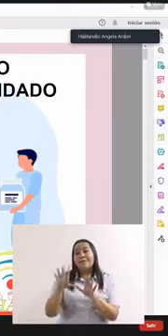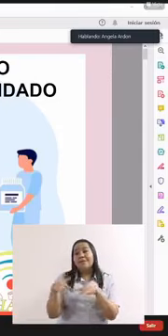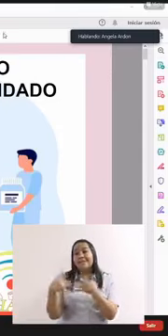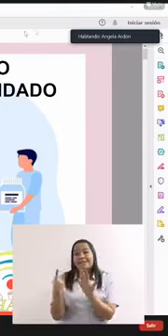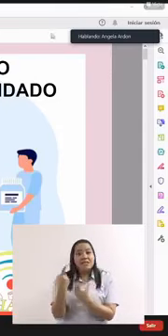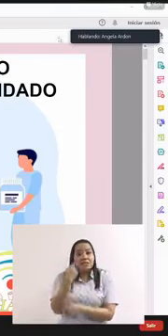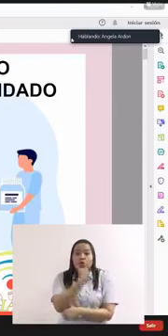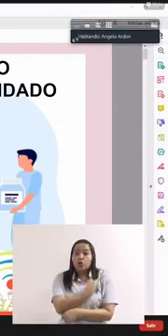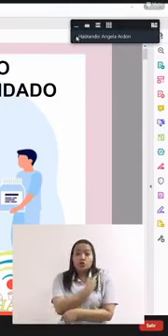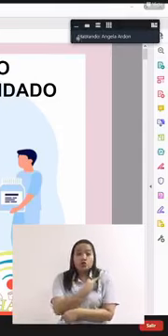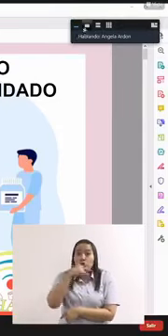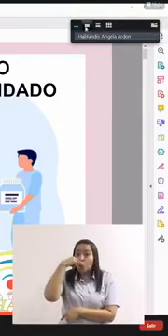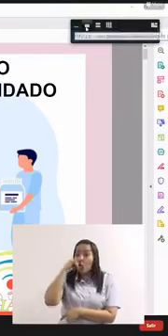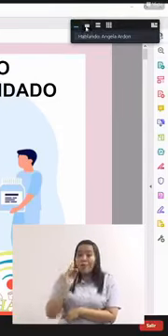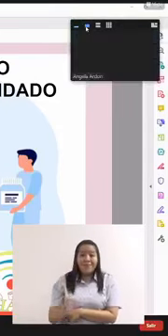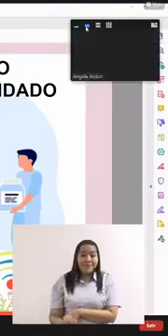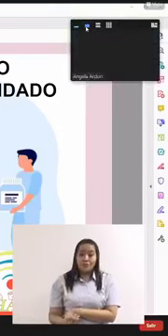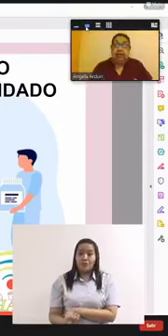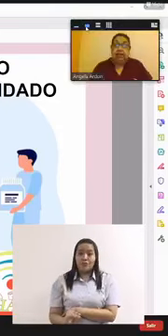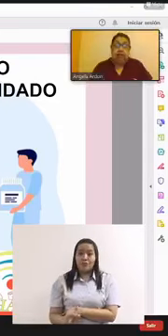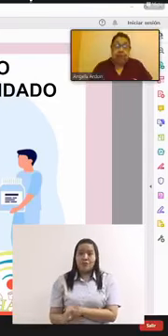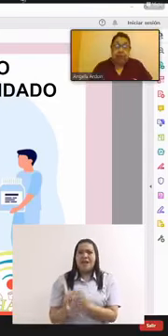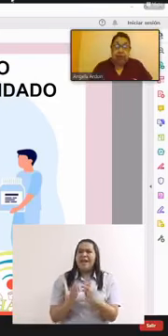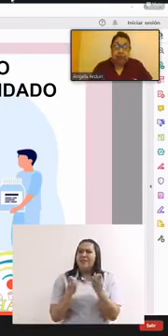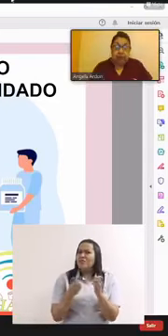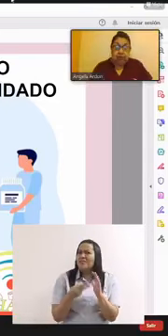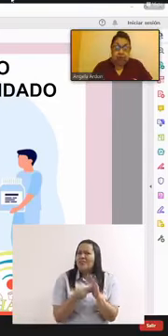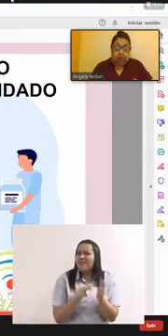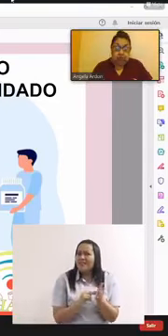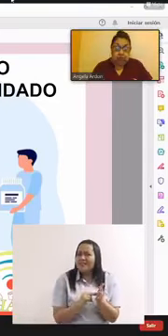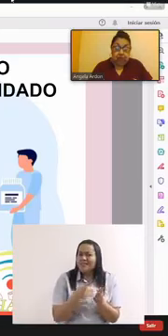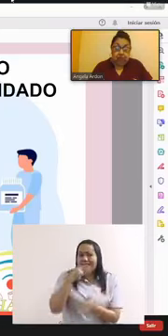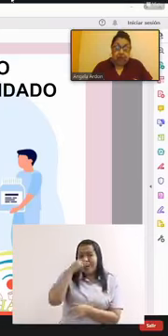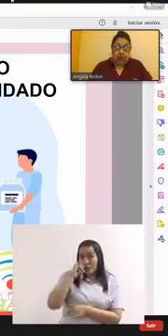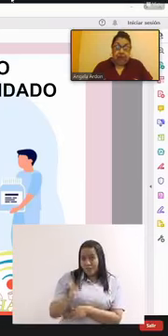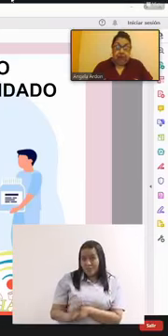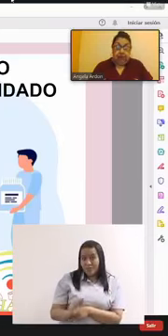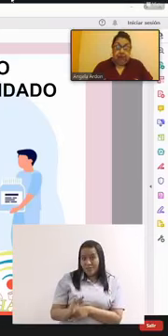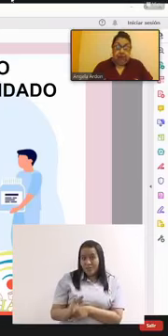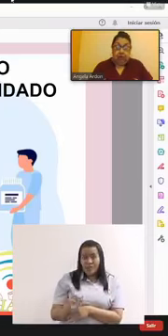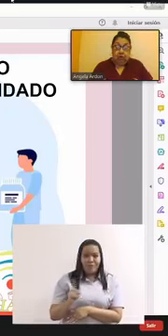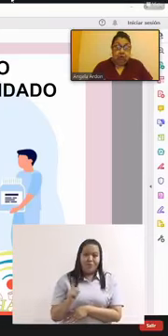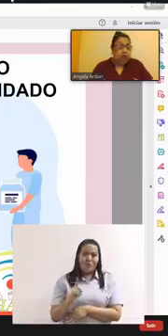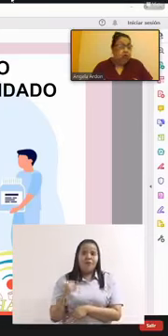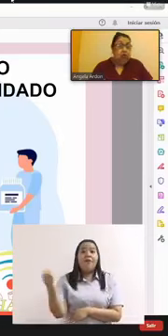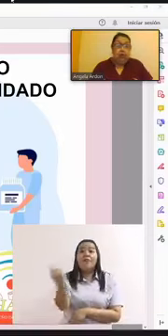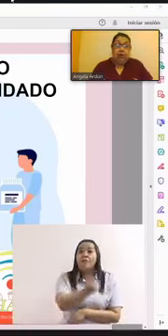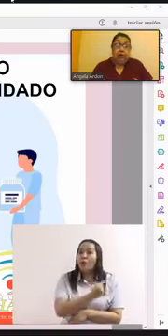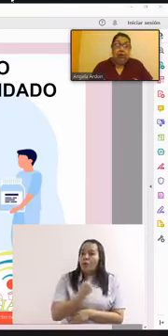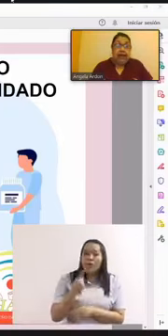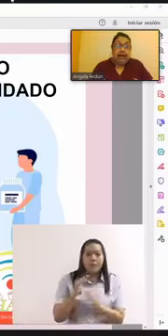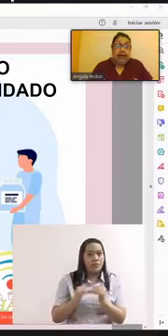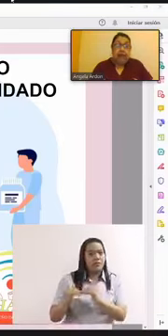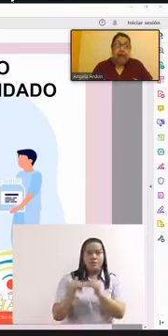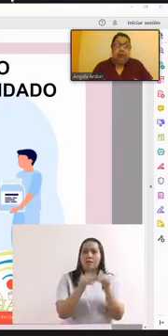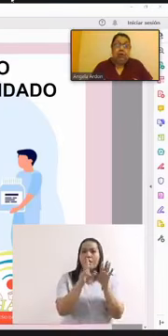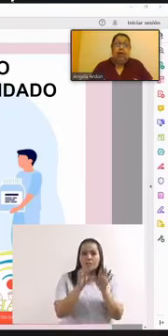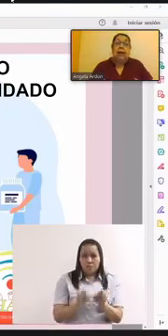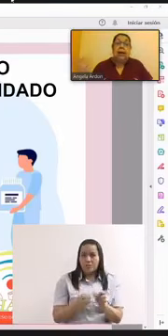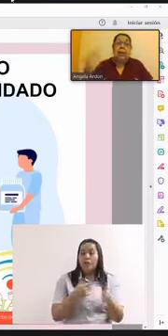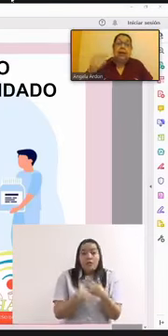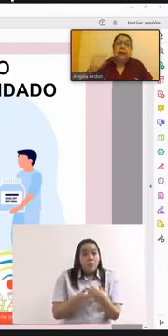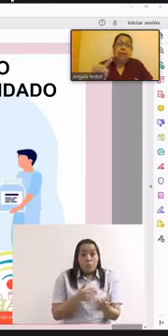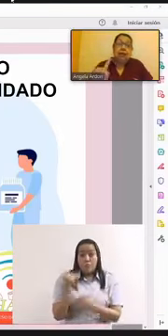niños. Eso significa que la pérdida auditiva la podemos tener todos, ¿verdad? Todos. No importa la edad, no